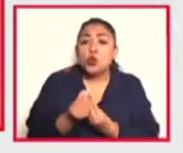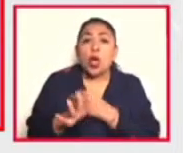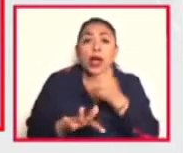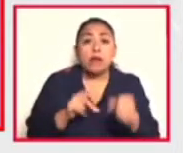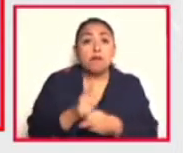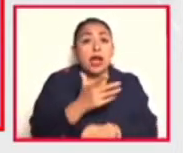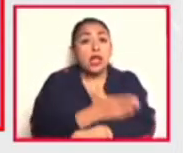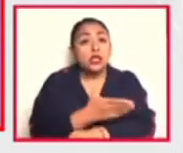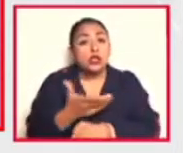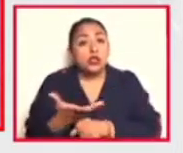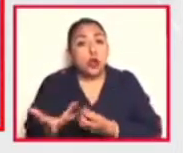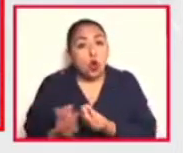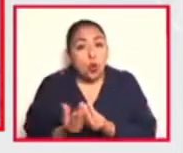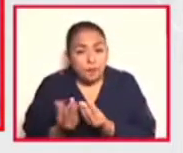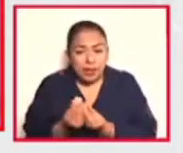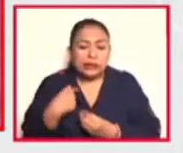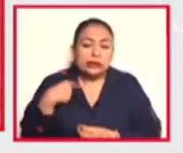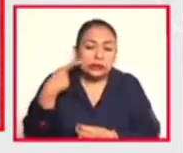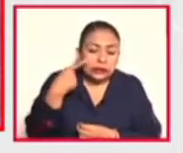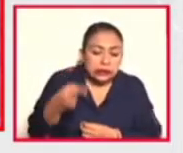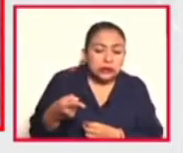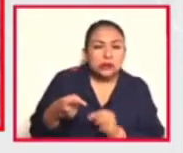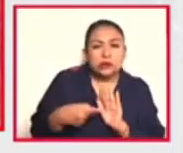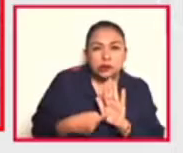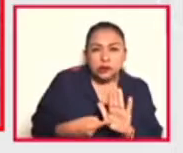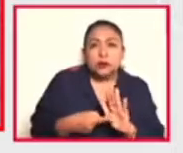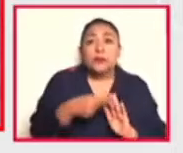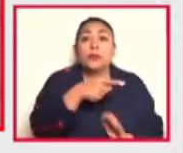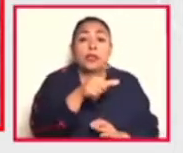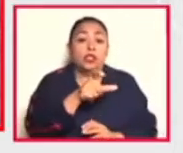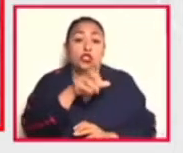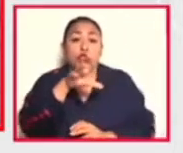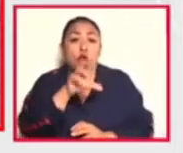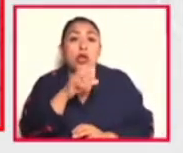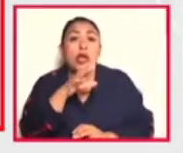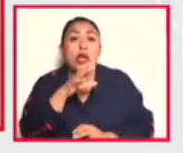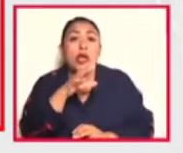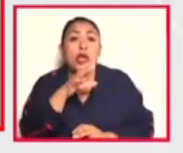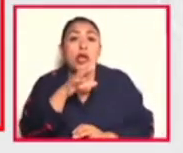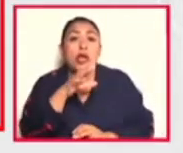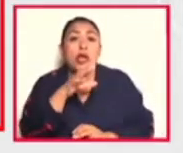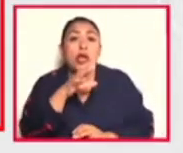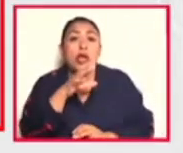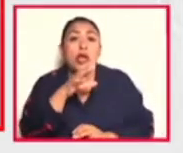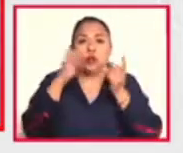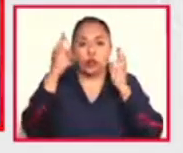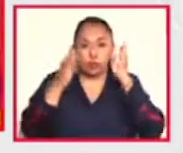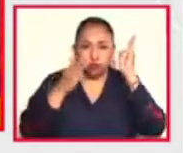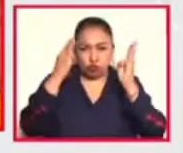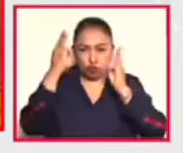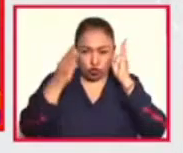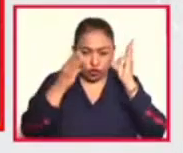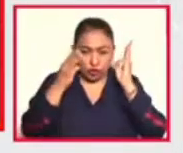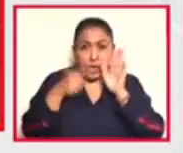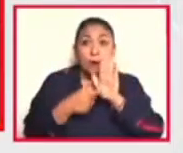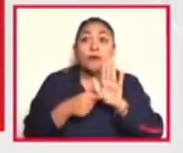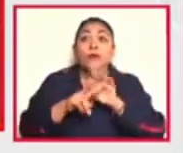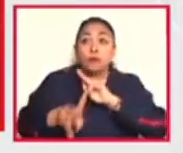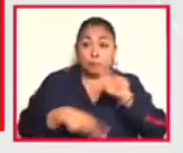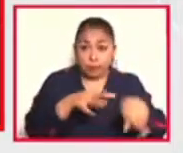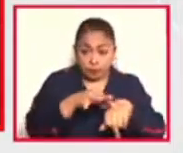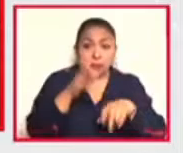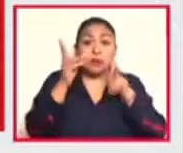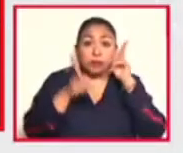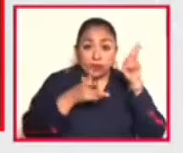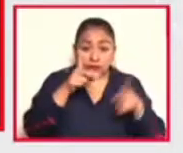como modelos. Los Xolos son motivo de una exposición en el Museo del Carmen. De manera presencial se puede visitar